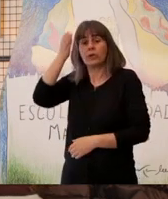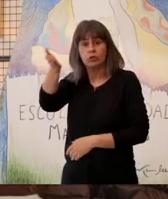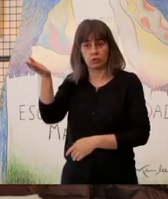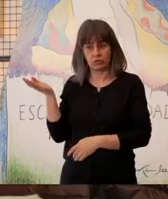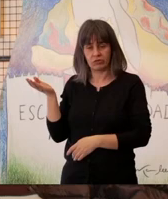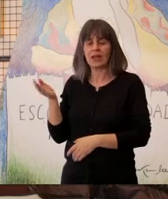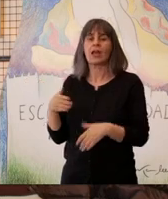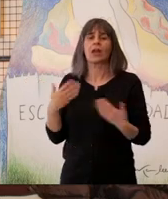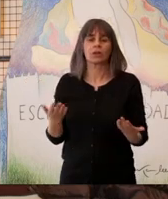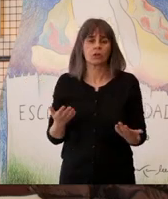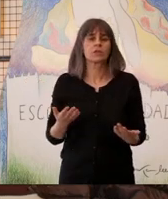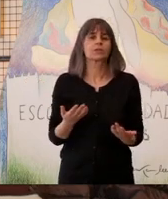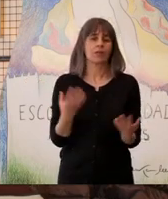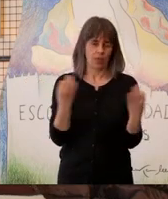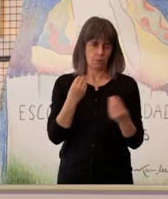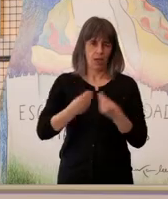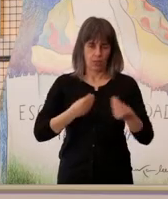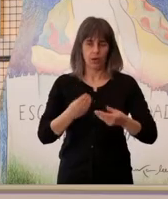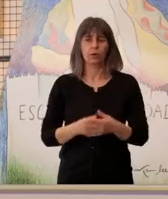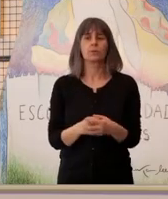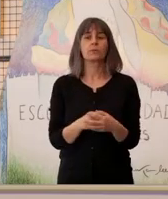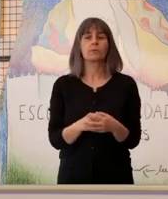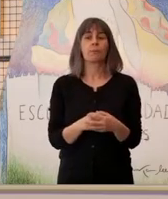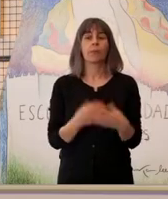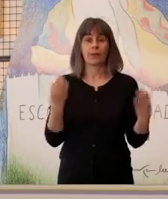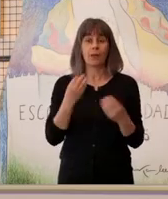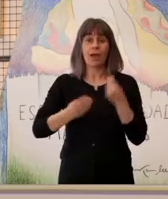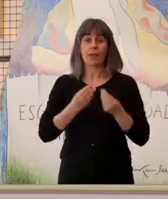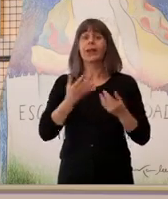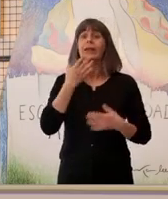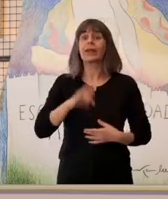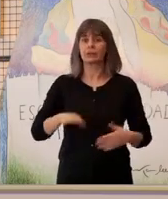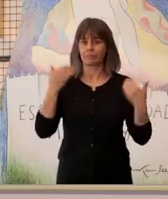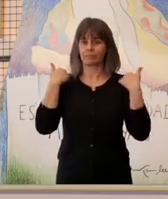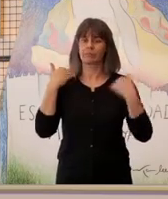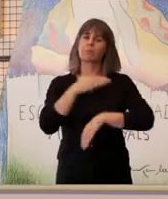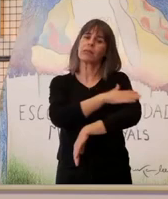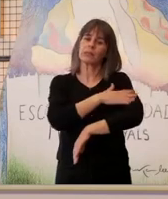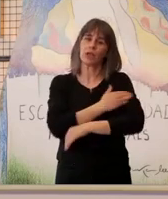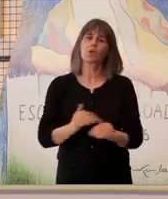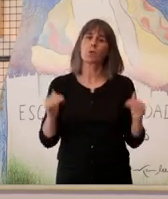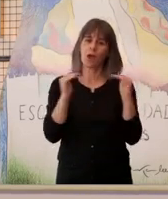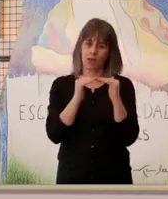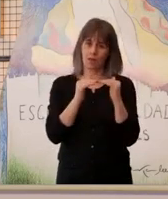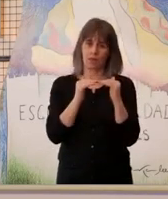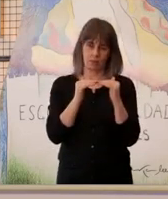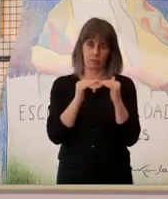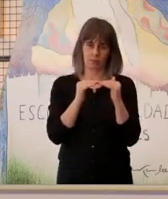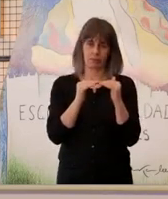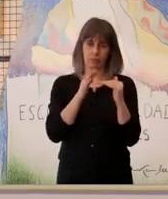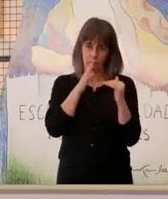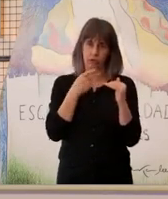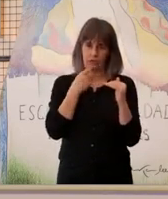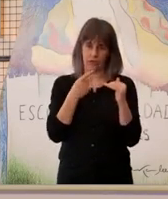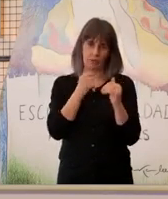esto habría que verlo que habría que hacerlo esto lo tendría que hacer el Ministerio el Ministerio de igualdad de momento parece que tiene